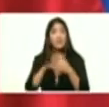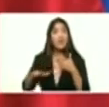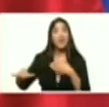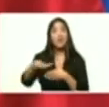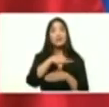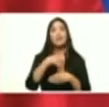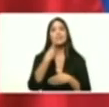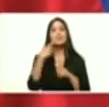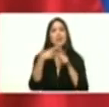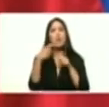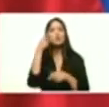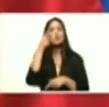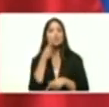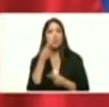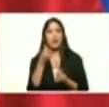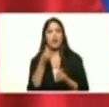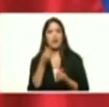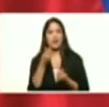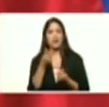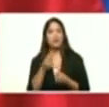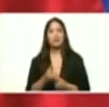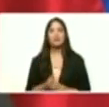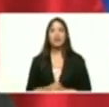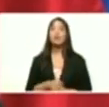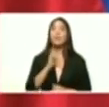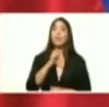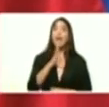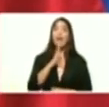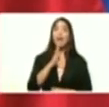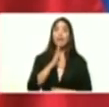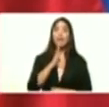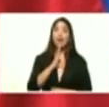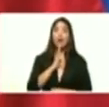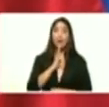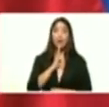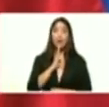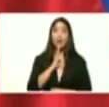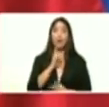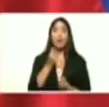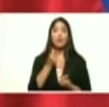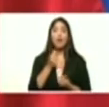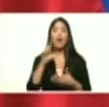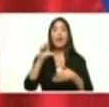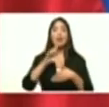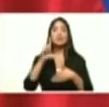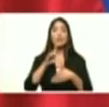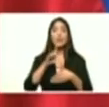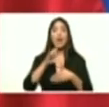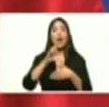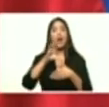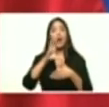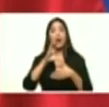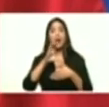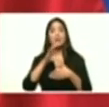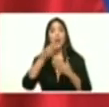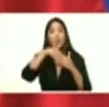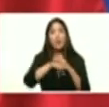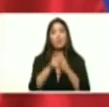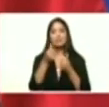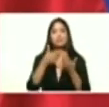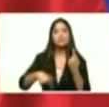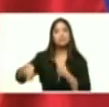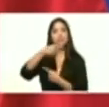hablaba del Sucre, nos hablaba, del banco, del fondo latinoamericano, y caribeño, el fondo de reserva,